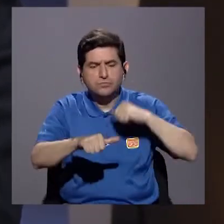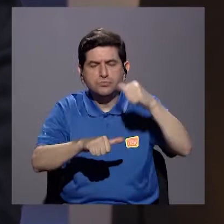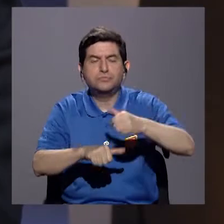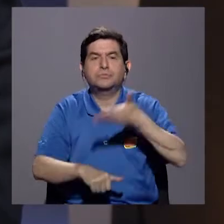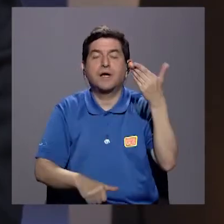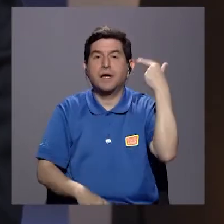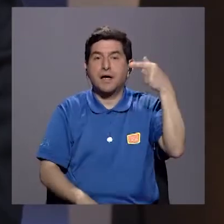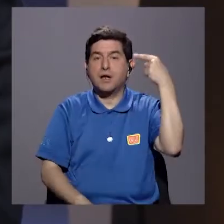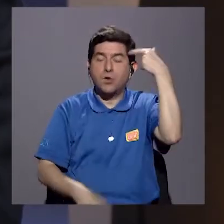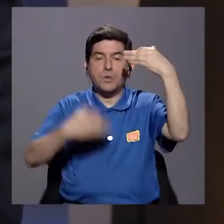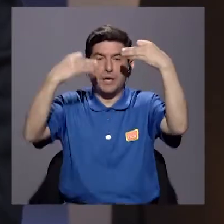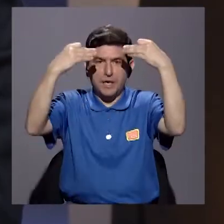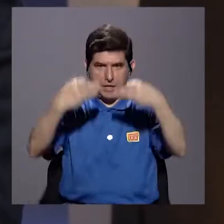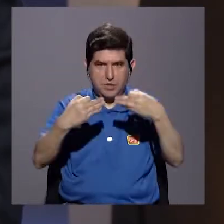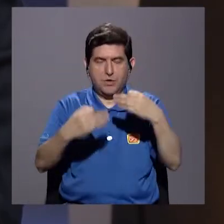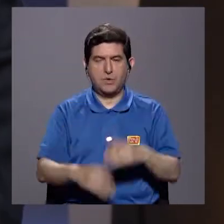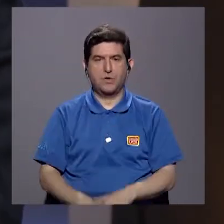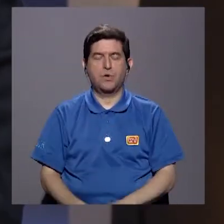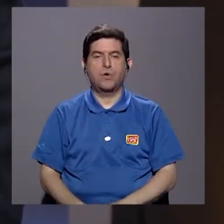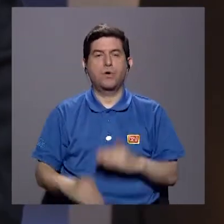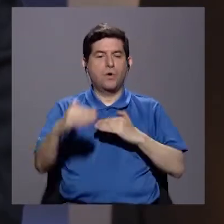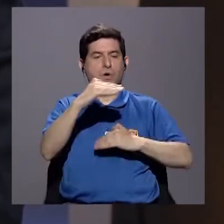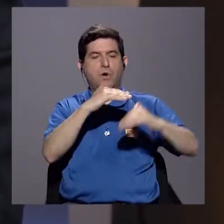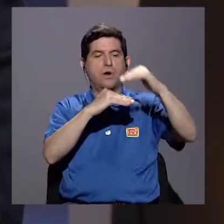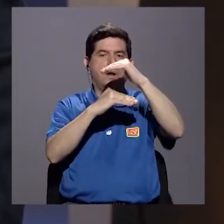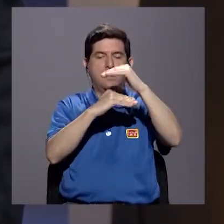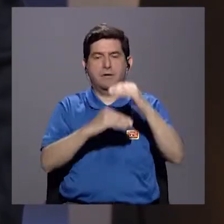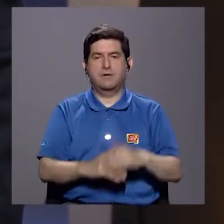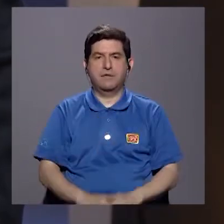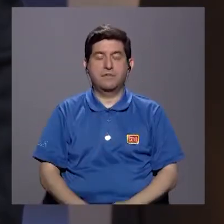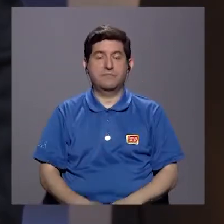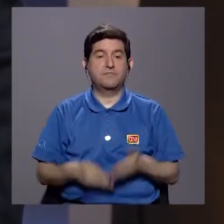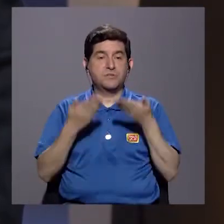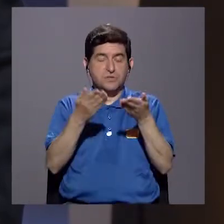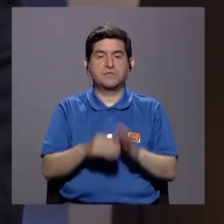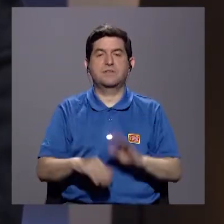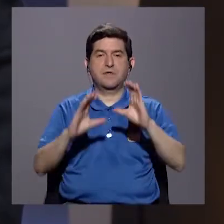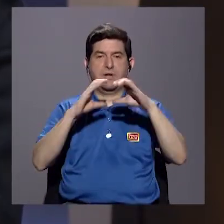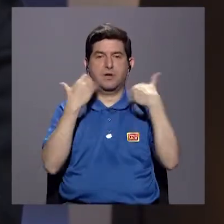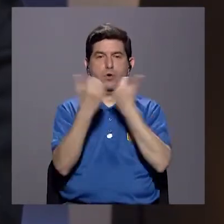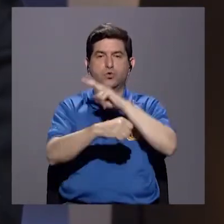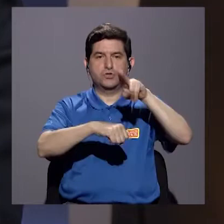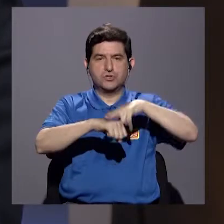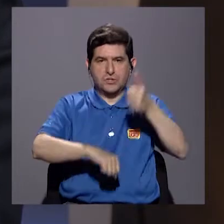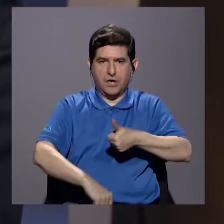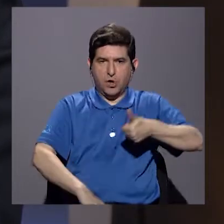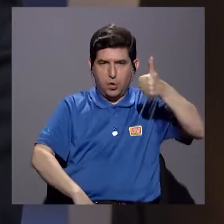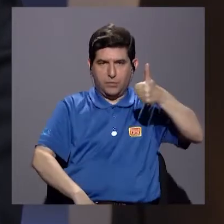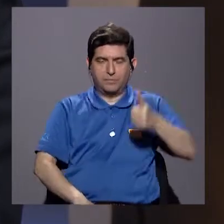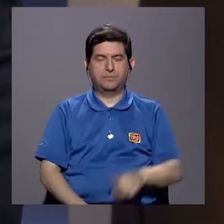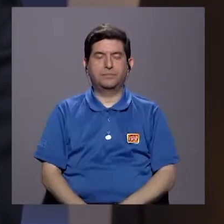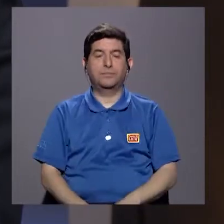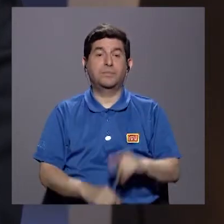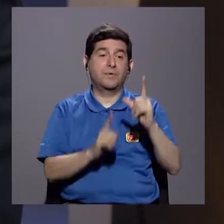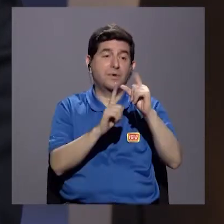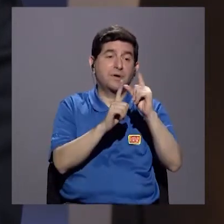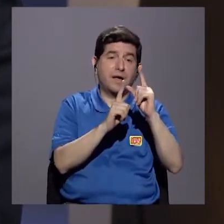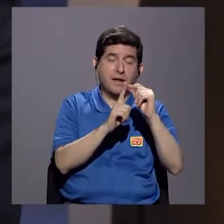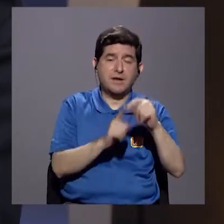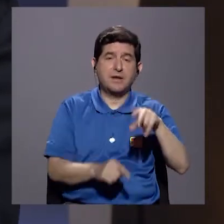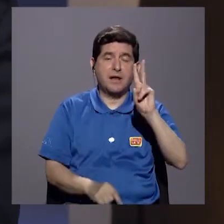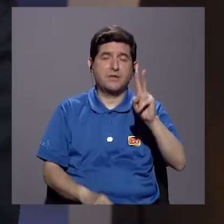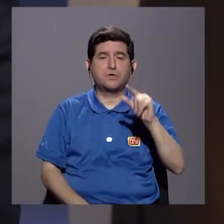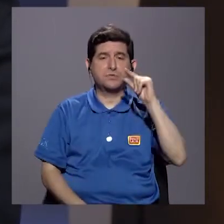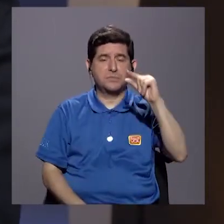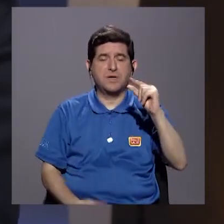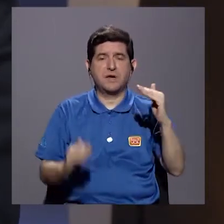innovación, de emprendimiento, fue que el gobierno decidió darle el edificio al CONARE, al Consejo Nacional de Rectores, que